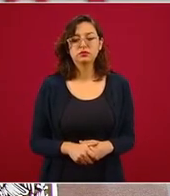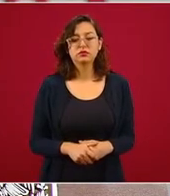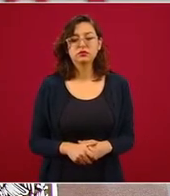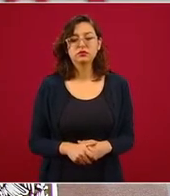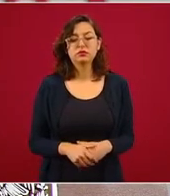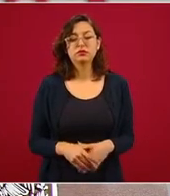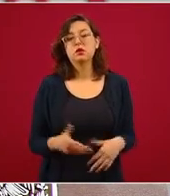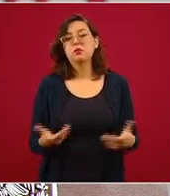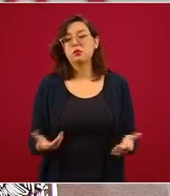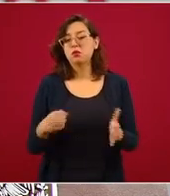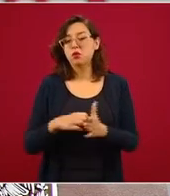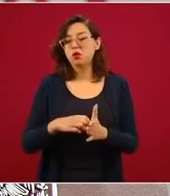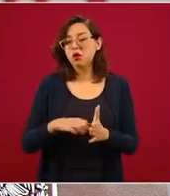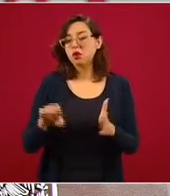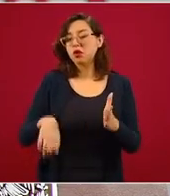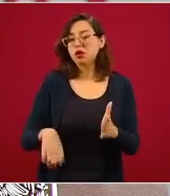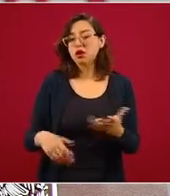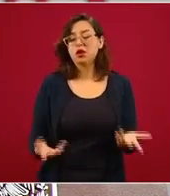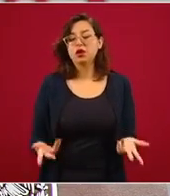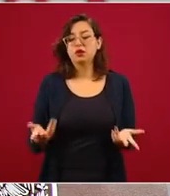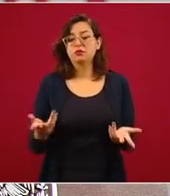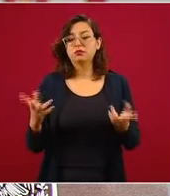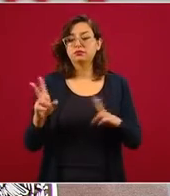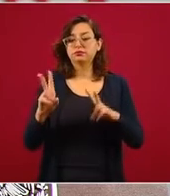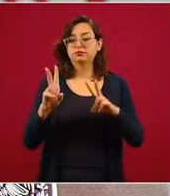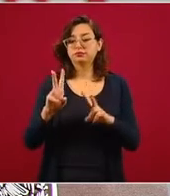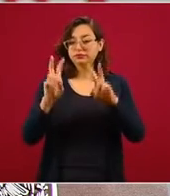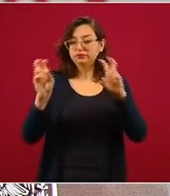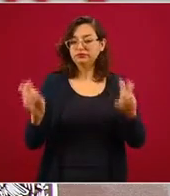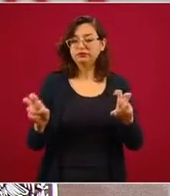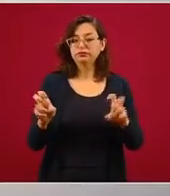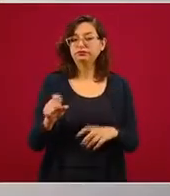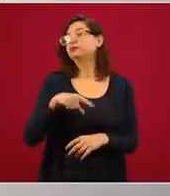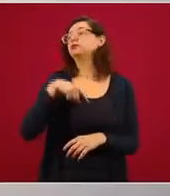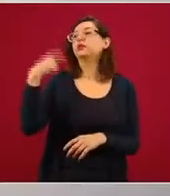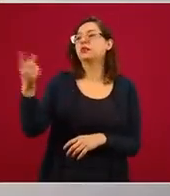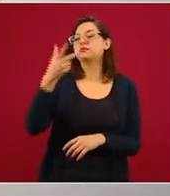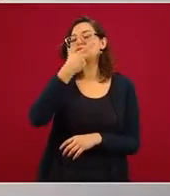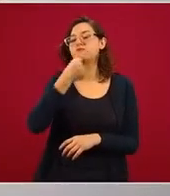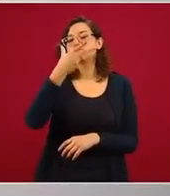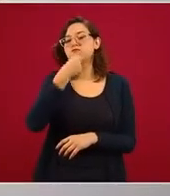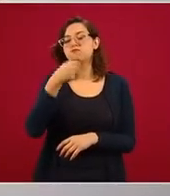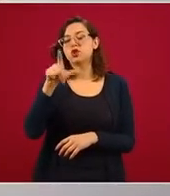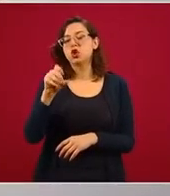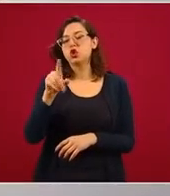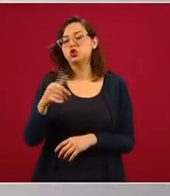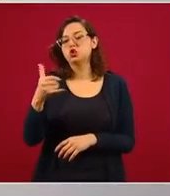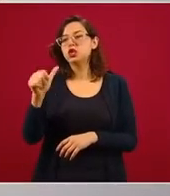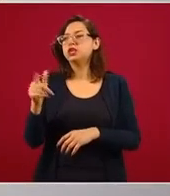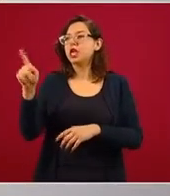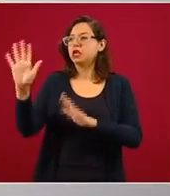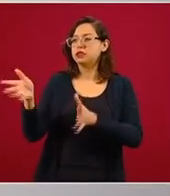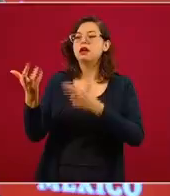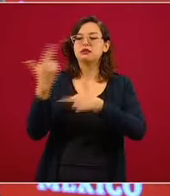ser extraditado porque va a cooperar con la fiscalía